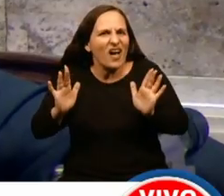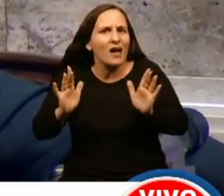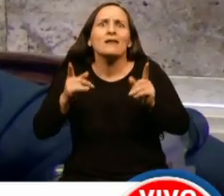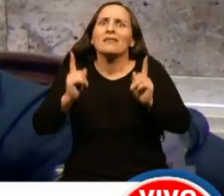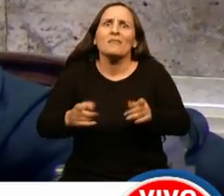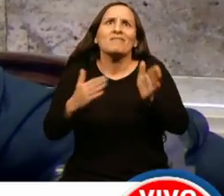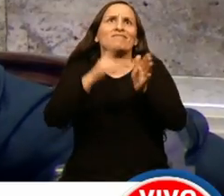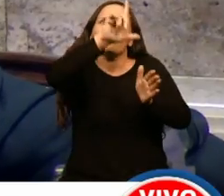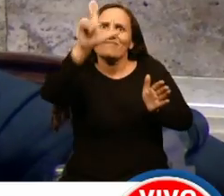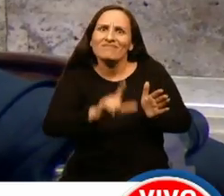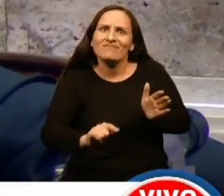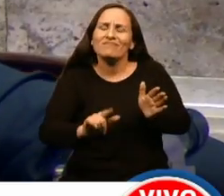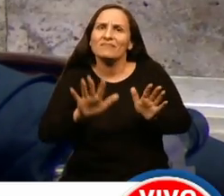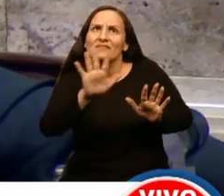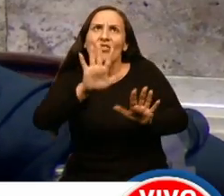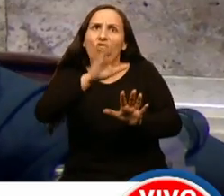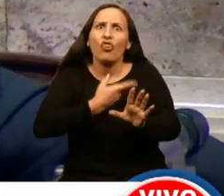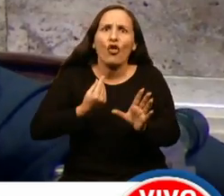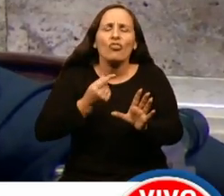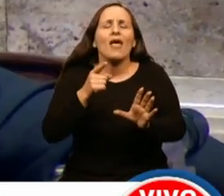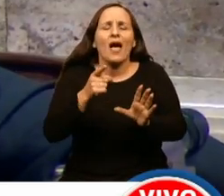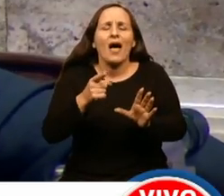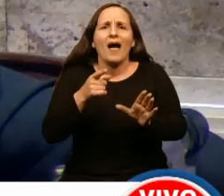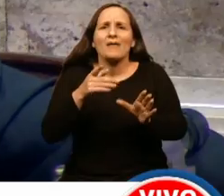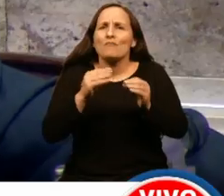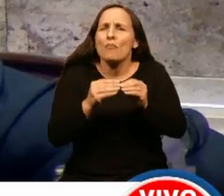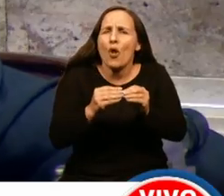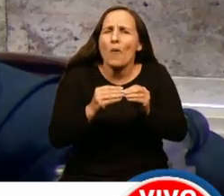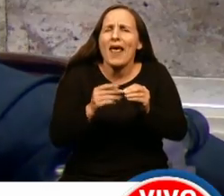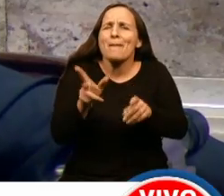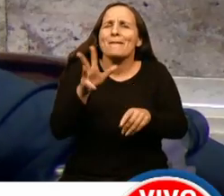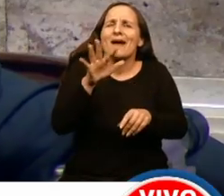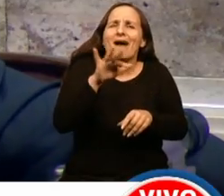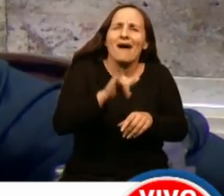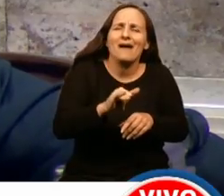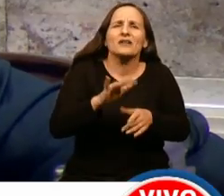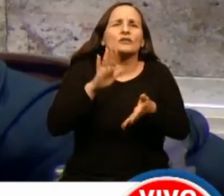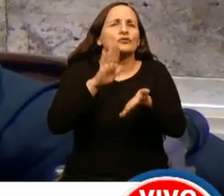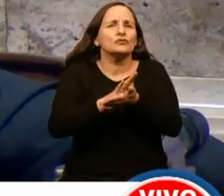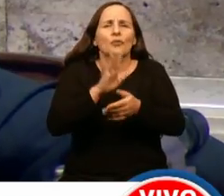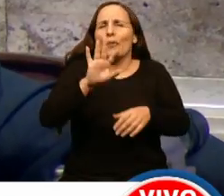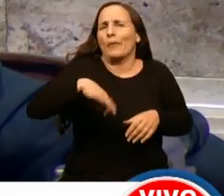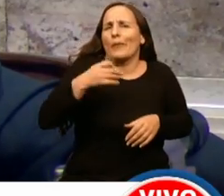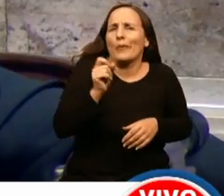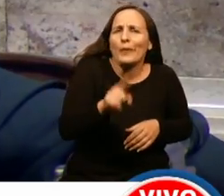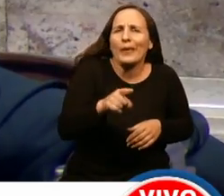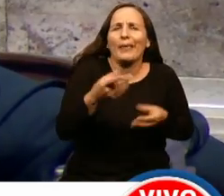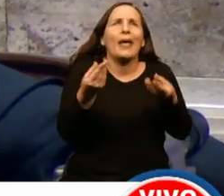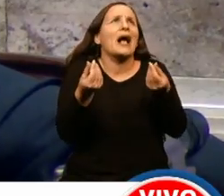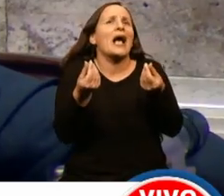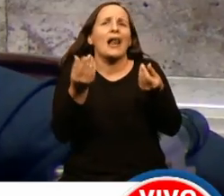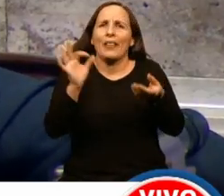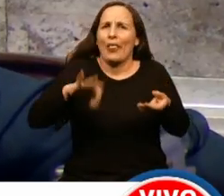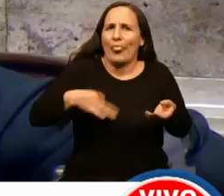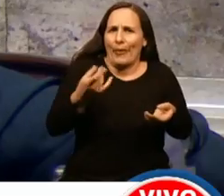ubicación territorial tienen serios problemas para en el día a día de su vida y de su calidad de vida